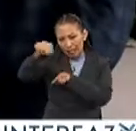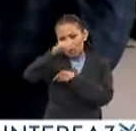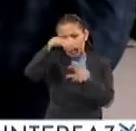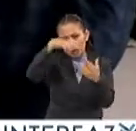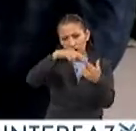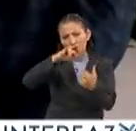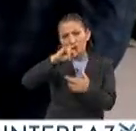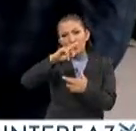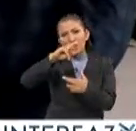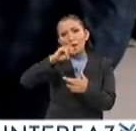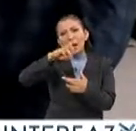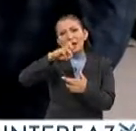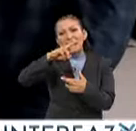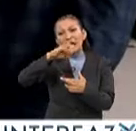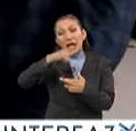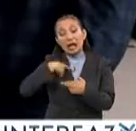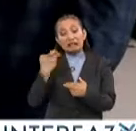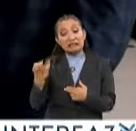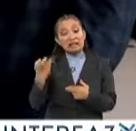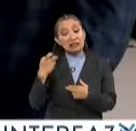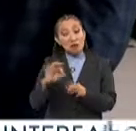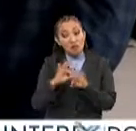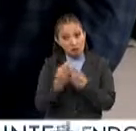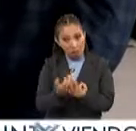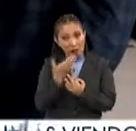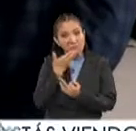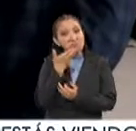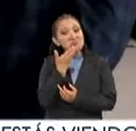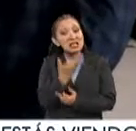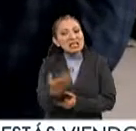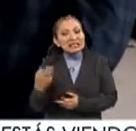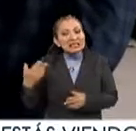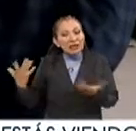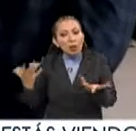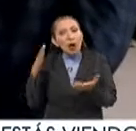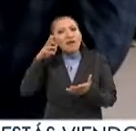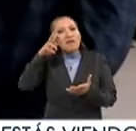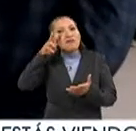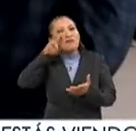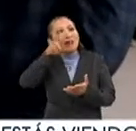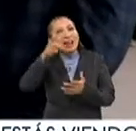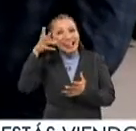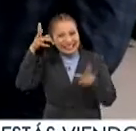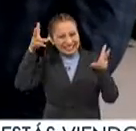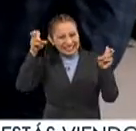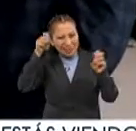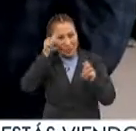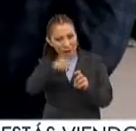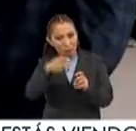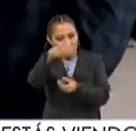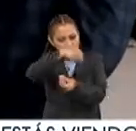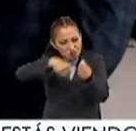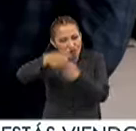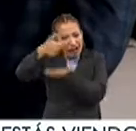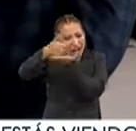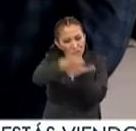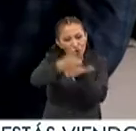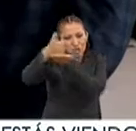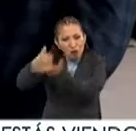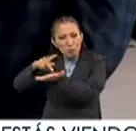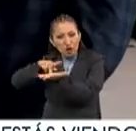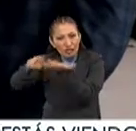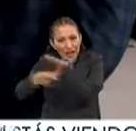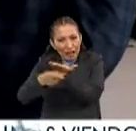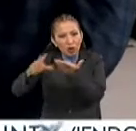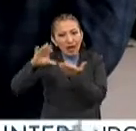la región iberoamericana? Creo que esa es una de las maneras precisamente de afrontar el tema de la sostenibilidad de nuestros proyectos,